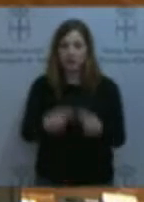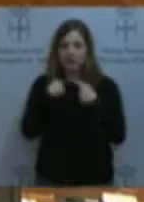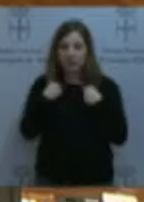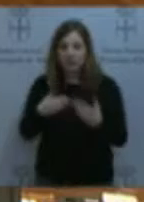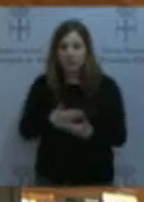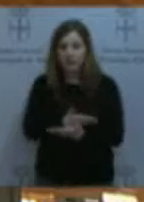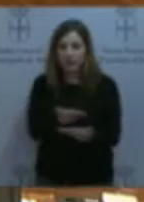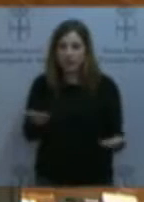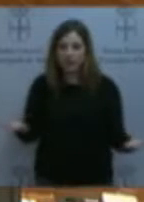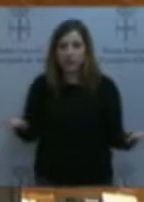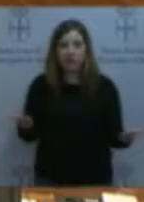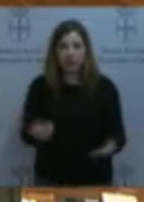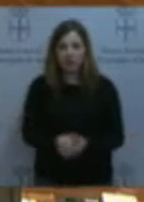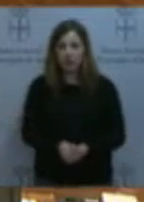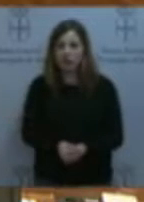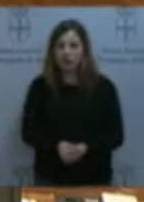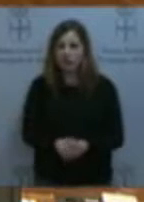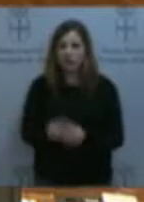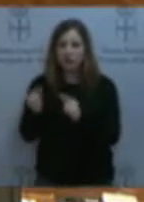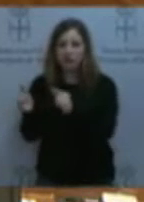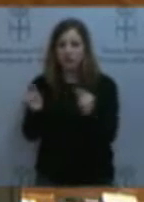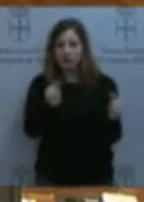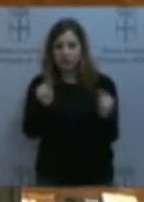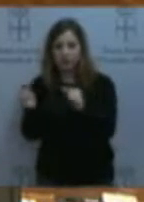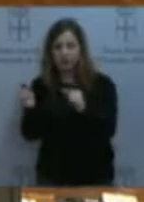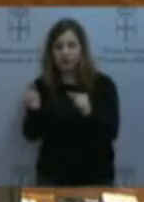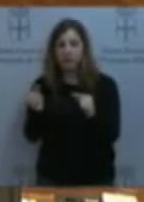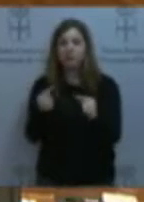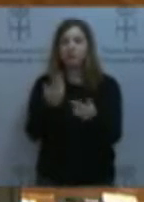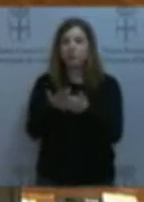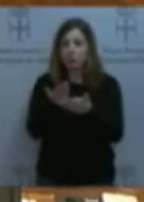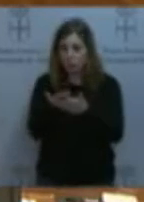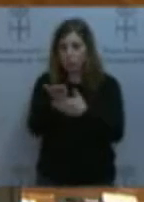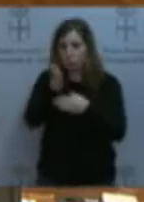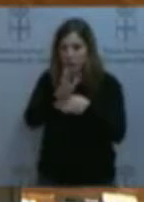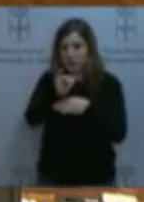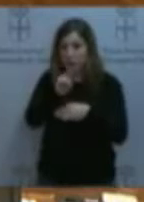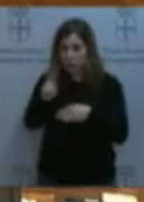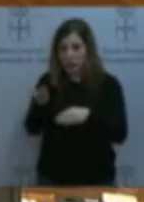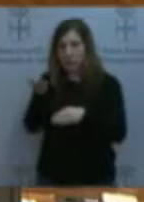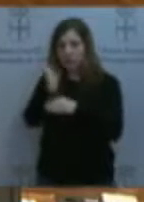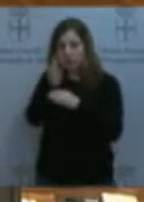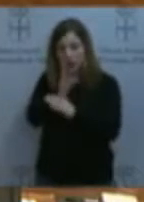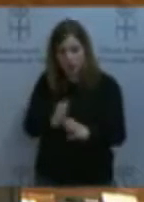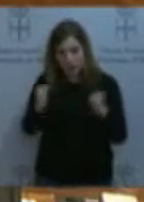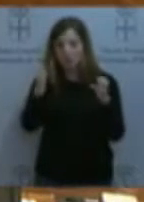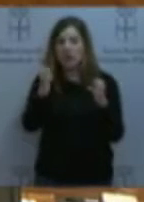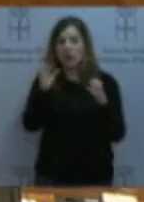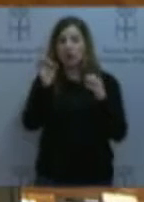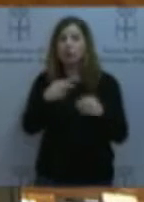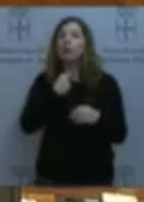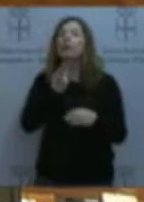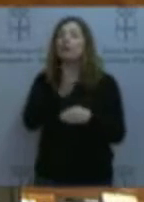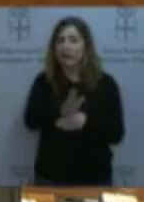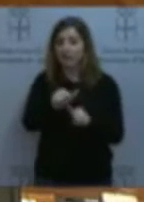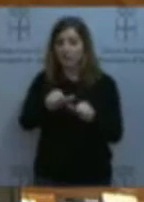Discutimos una propuesta que nos trae Izquierda Unida a la Cámara, que, como bien planteaba el portavoz que la exponía, plantea dos reflexiones